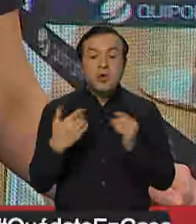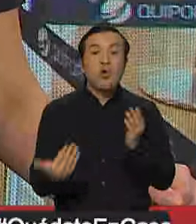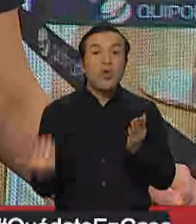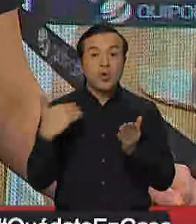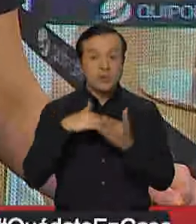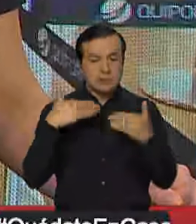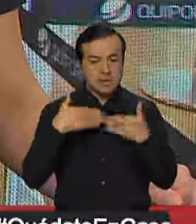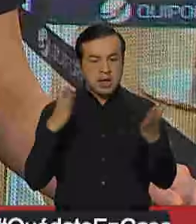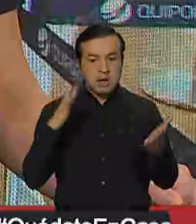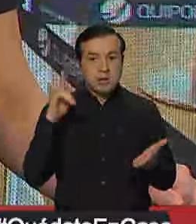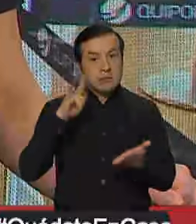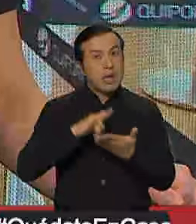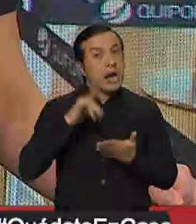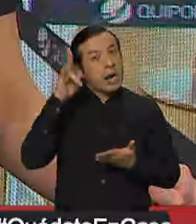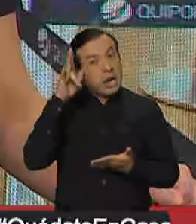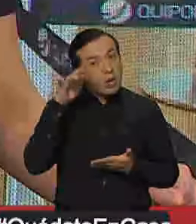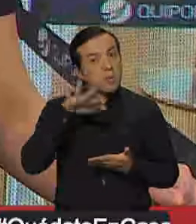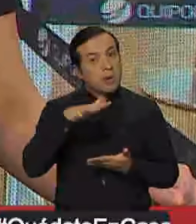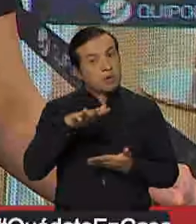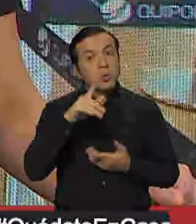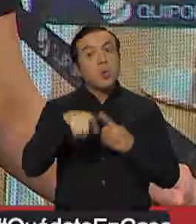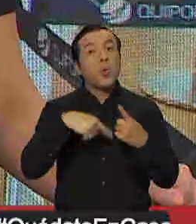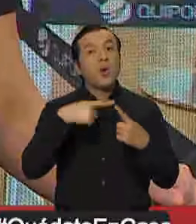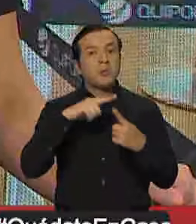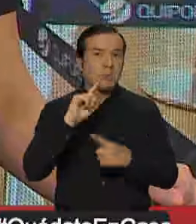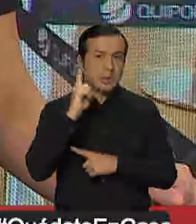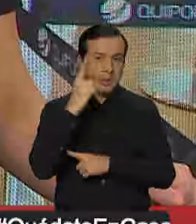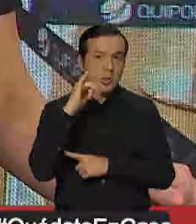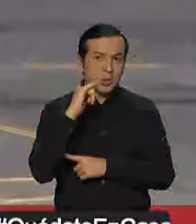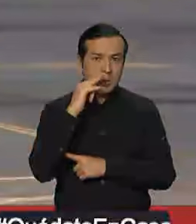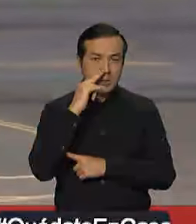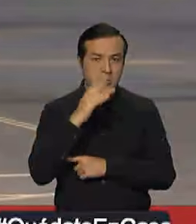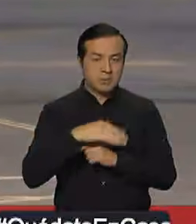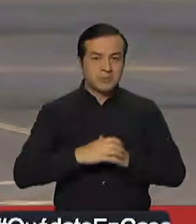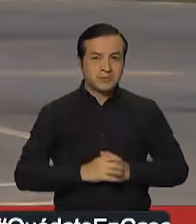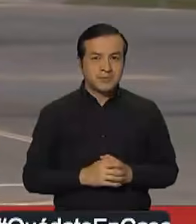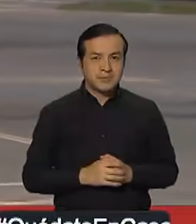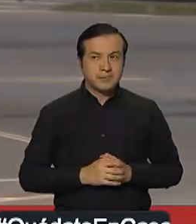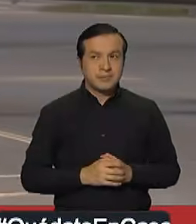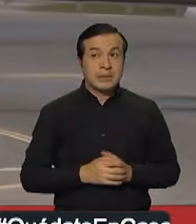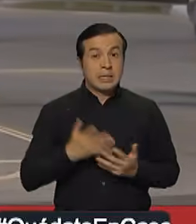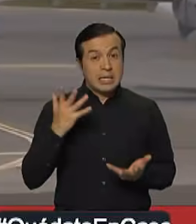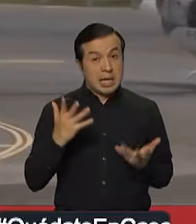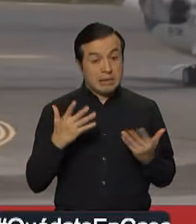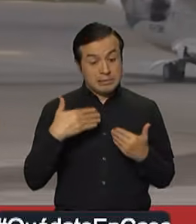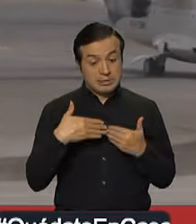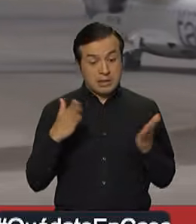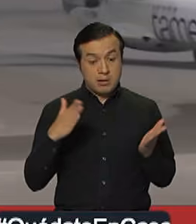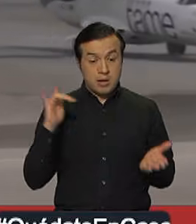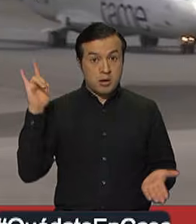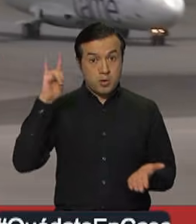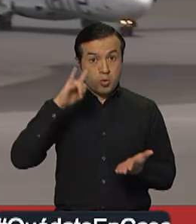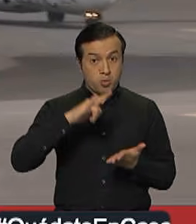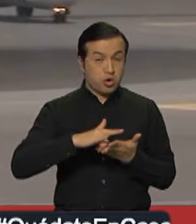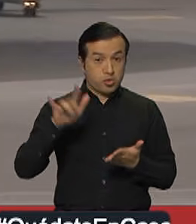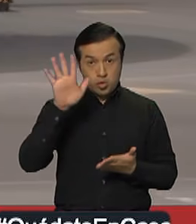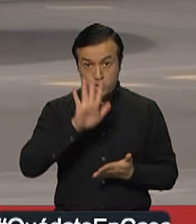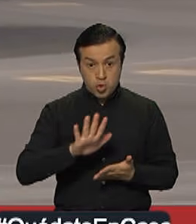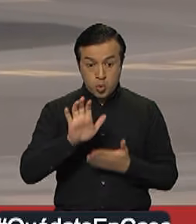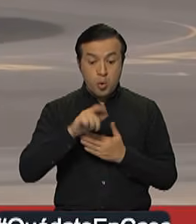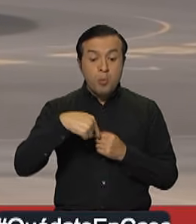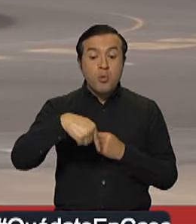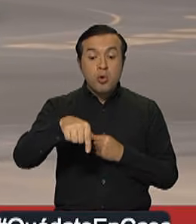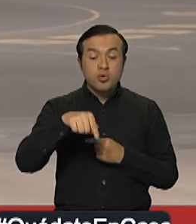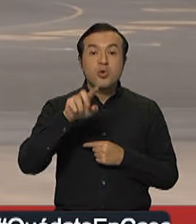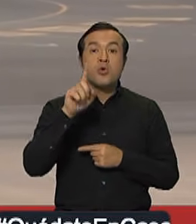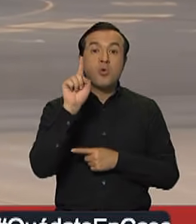aeroportuarios prevista tentativamente para el próximo 1 de junio. La posible apertura de los aeropuertos del país el próximo 1